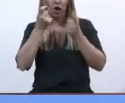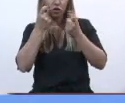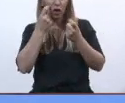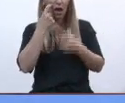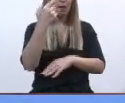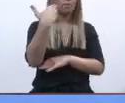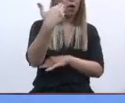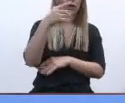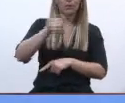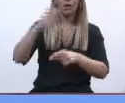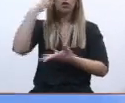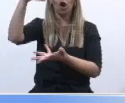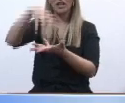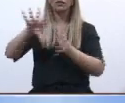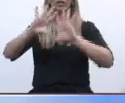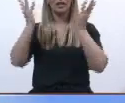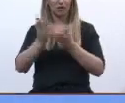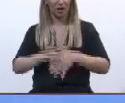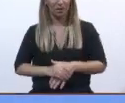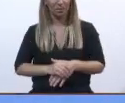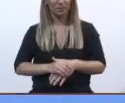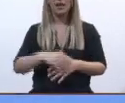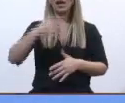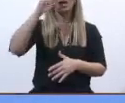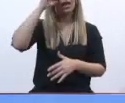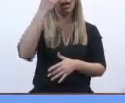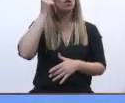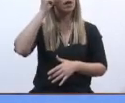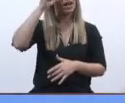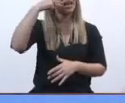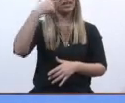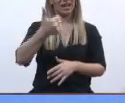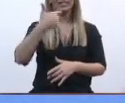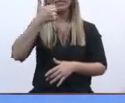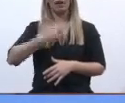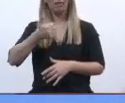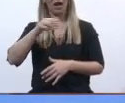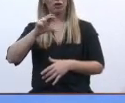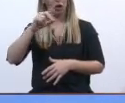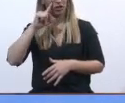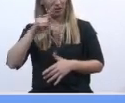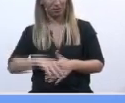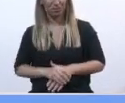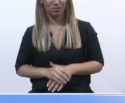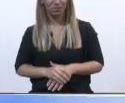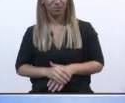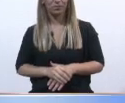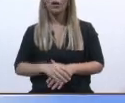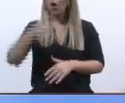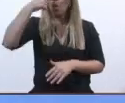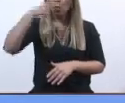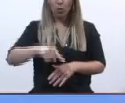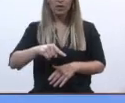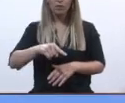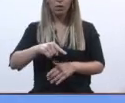congresos internacionales. Eugenio Zaffaroni, presidenta. Para ir terminando, lo último que